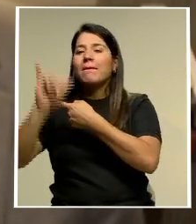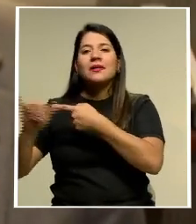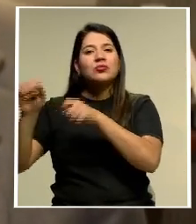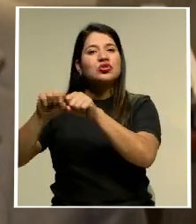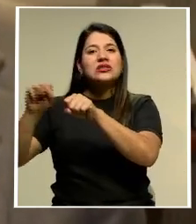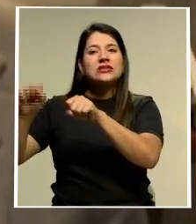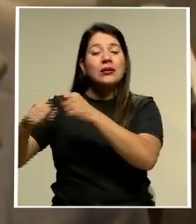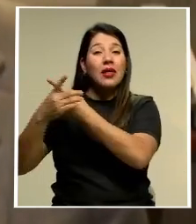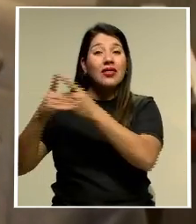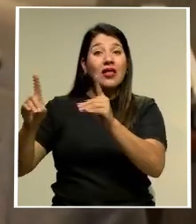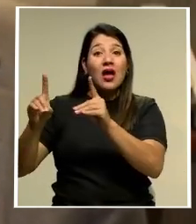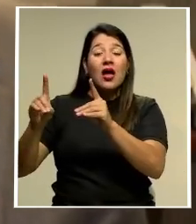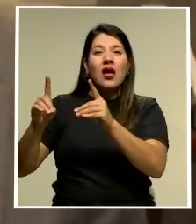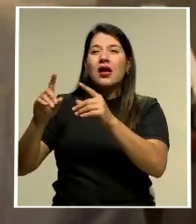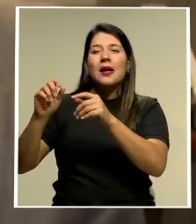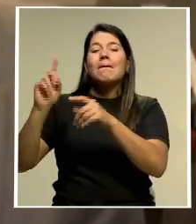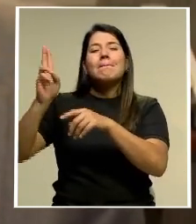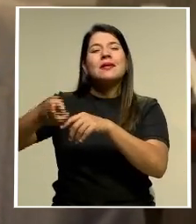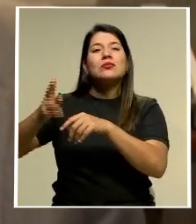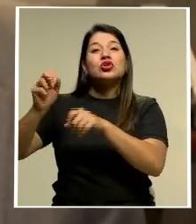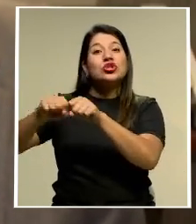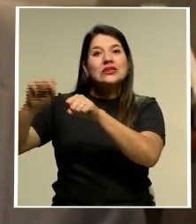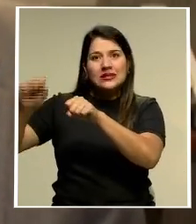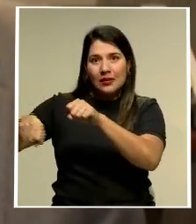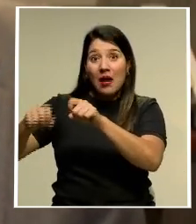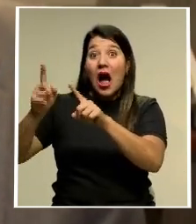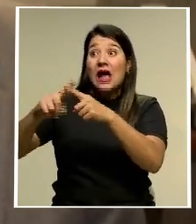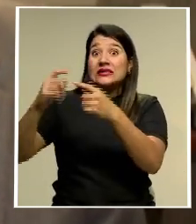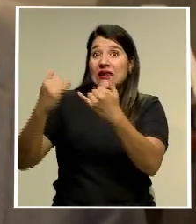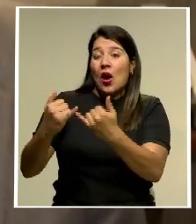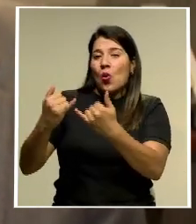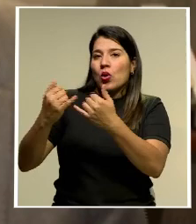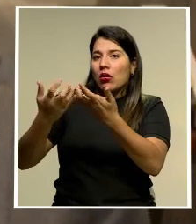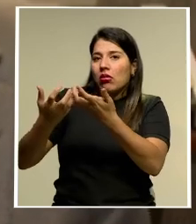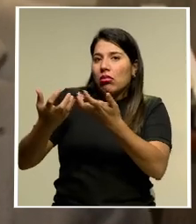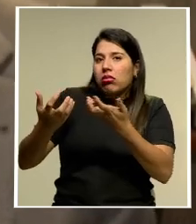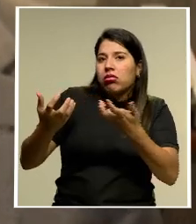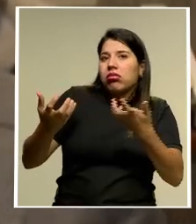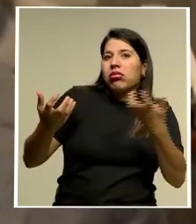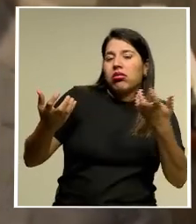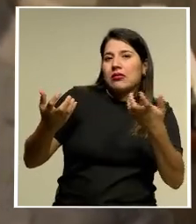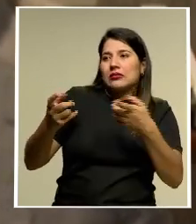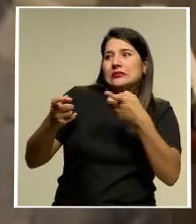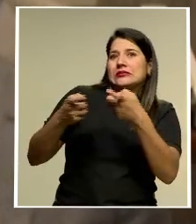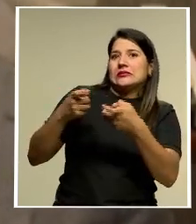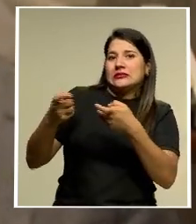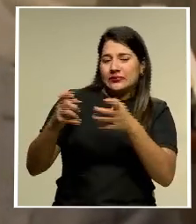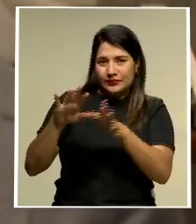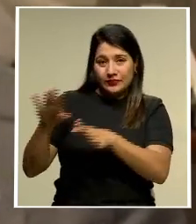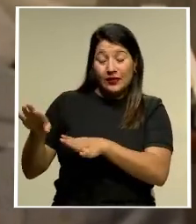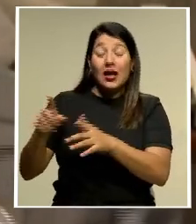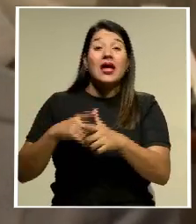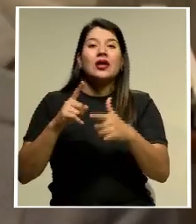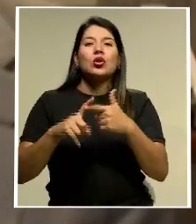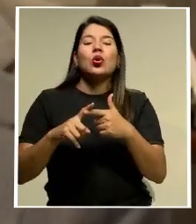informe, una de las sorpresas que nos hemos dado cuenta, que nos llevamos, es mediante un análisis de cómo votan los países